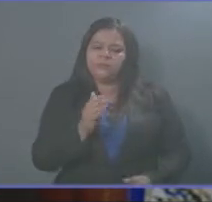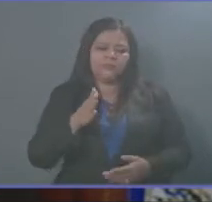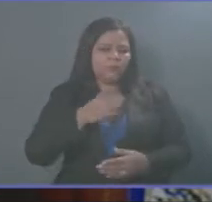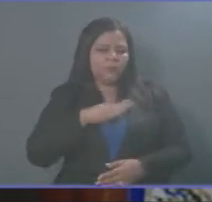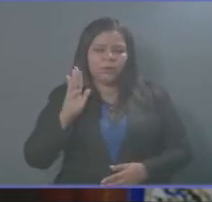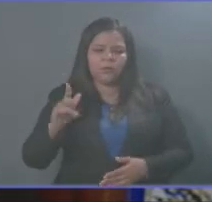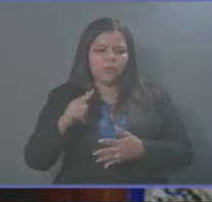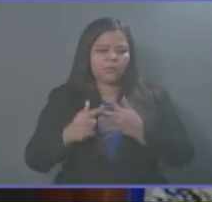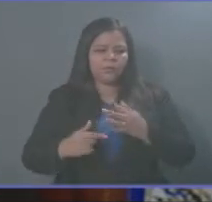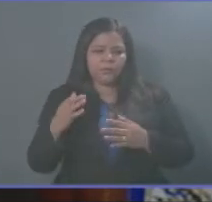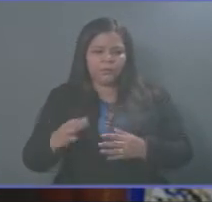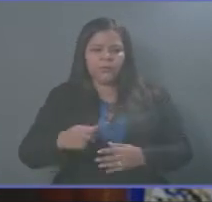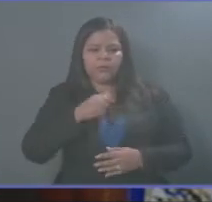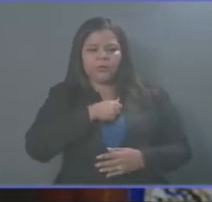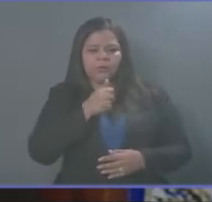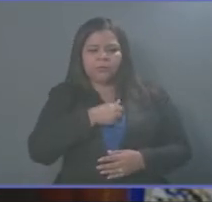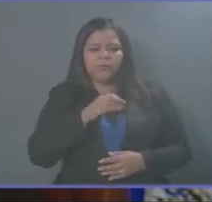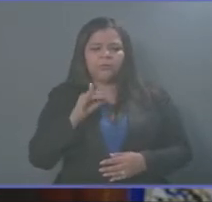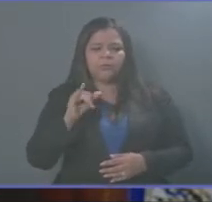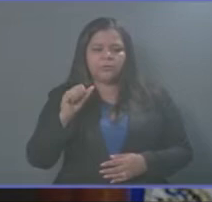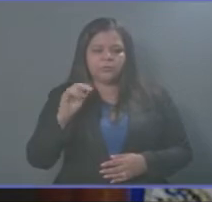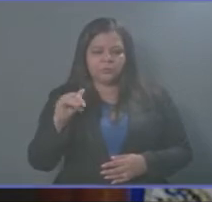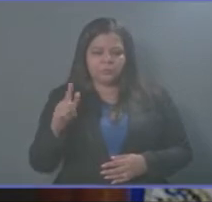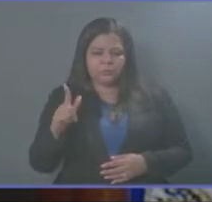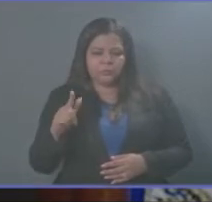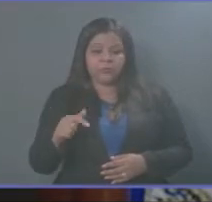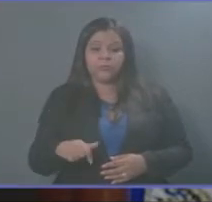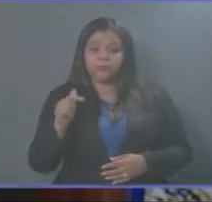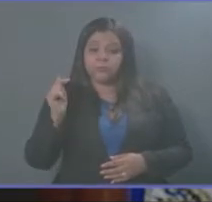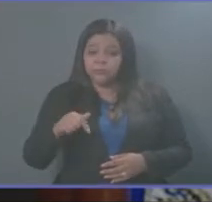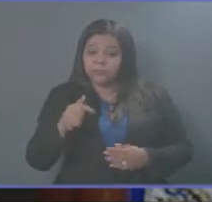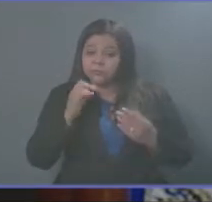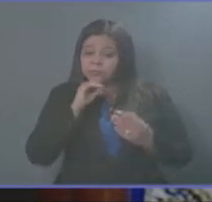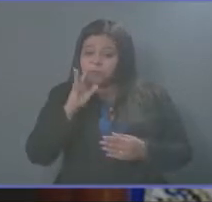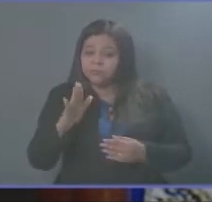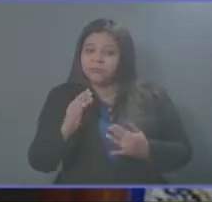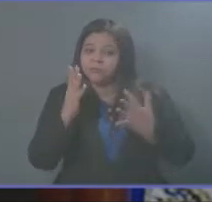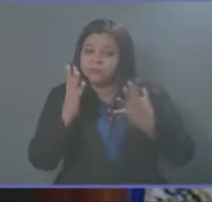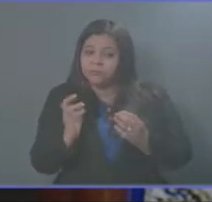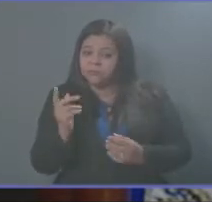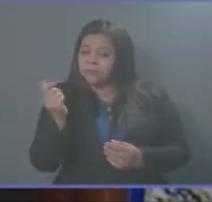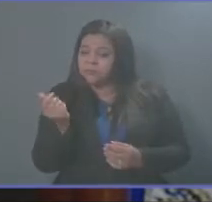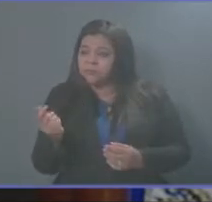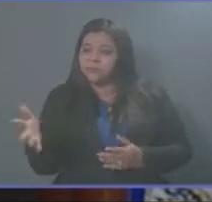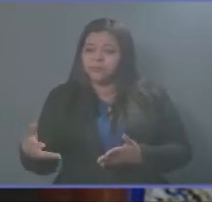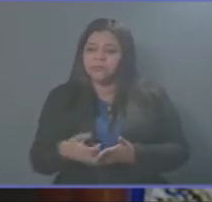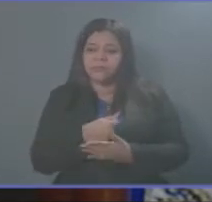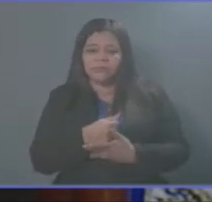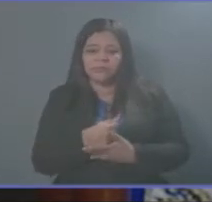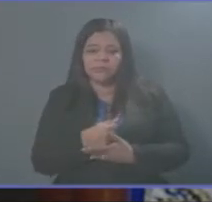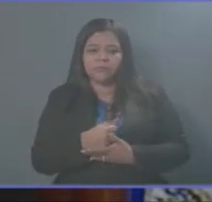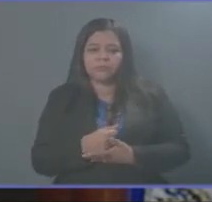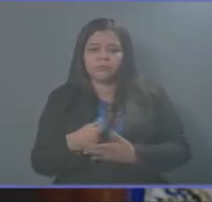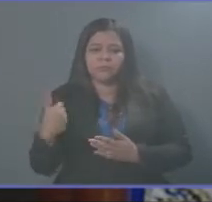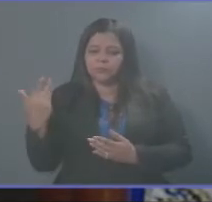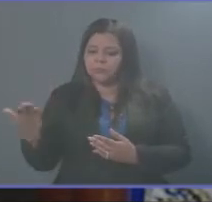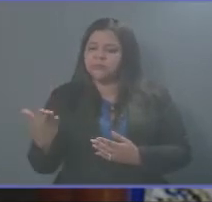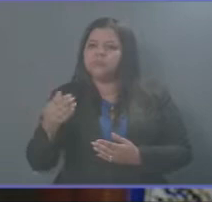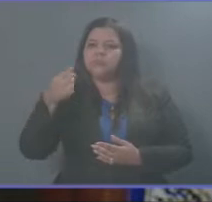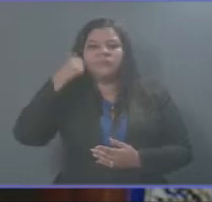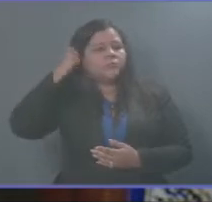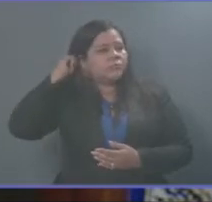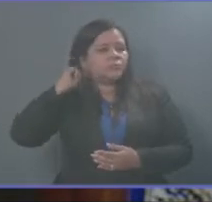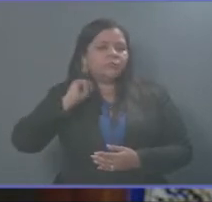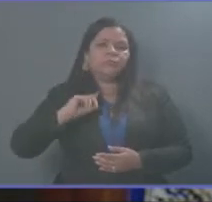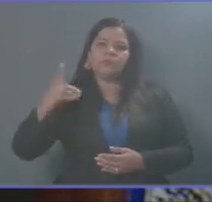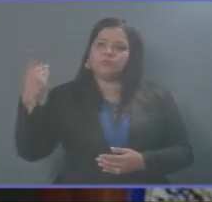de responsabilidad fiscal. Y ahora resulta que quieren quitarle dinero a los pensionados para dárselas a Osiris Luna.